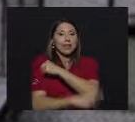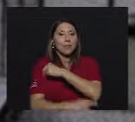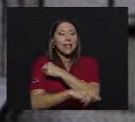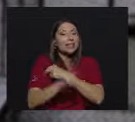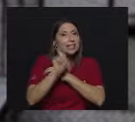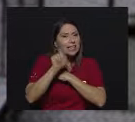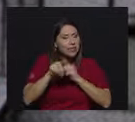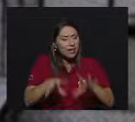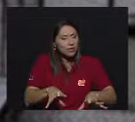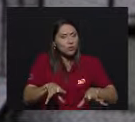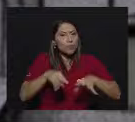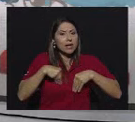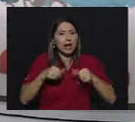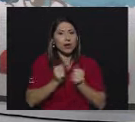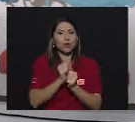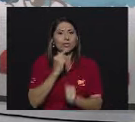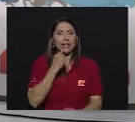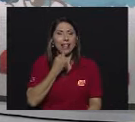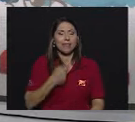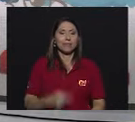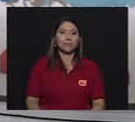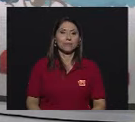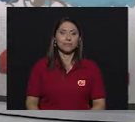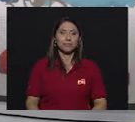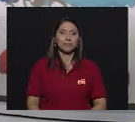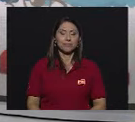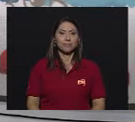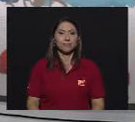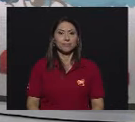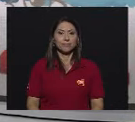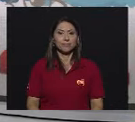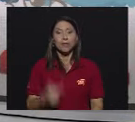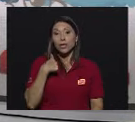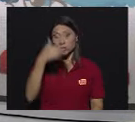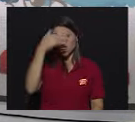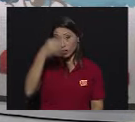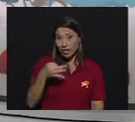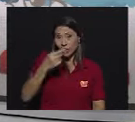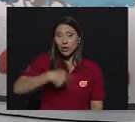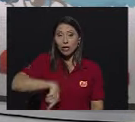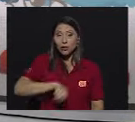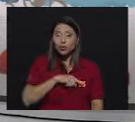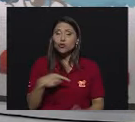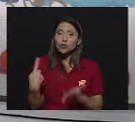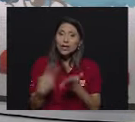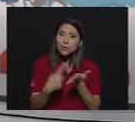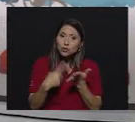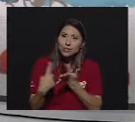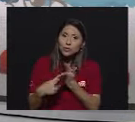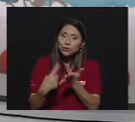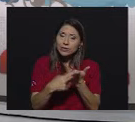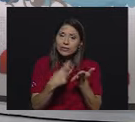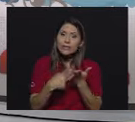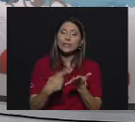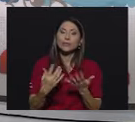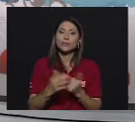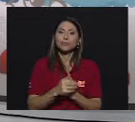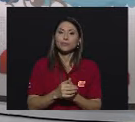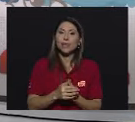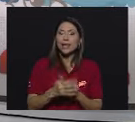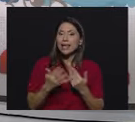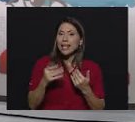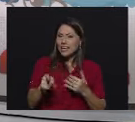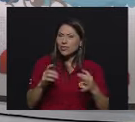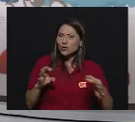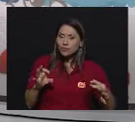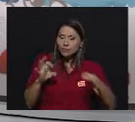país que hay que asumirla con muchísima seriedad. Yo creo que hemos discutido y el eje definitivamente, por lo menos en